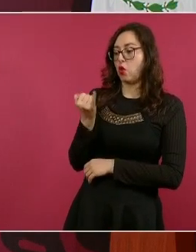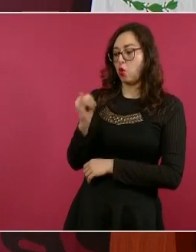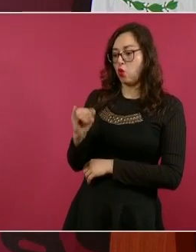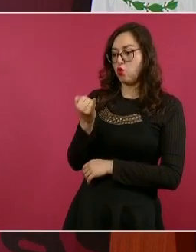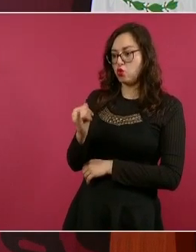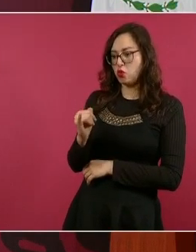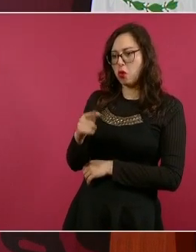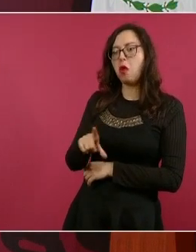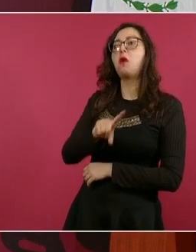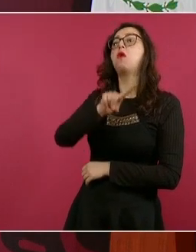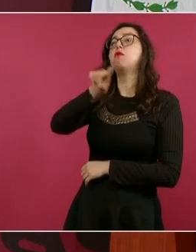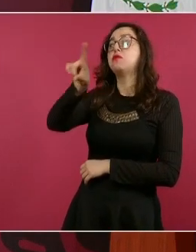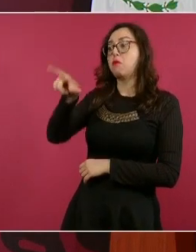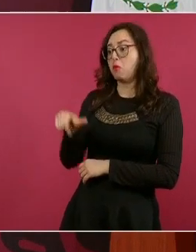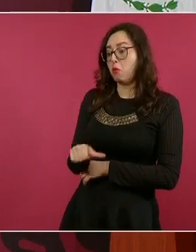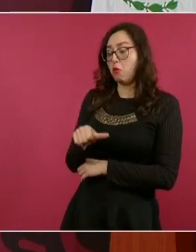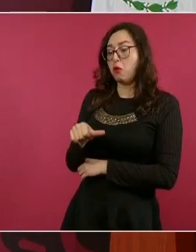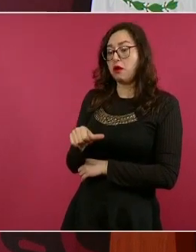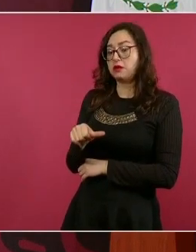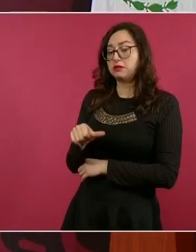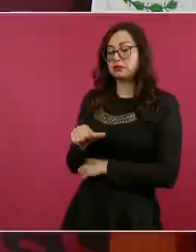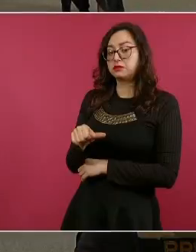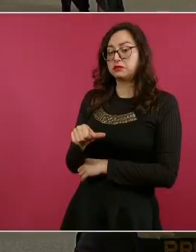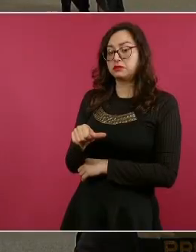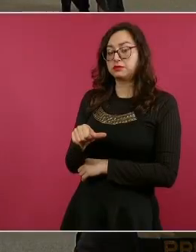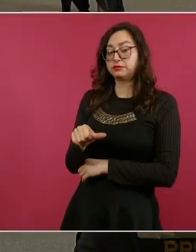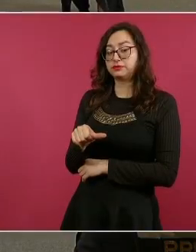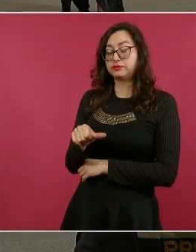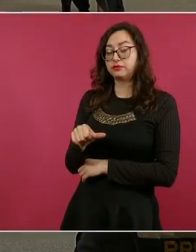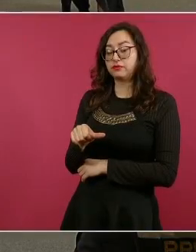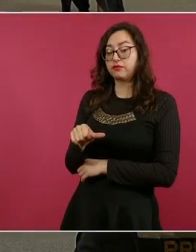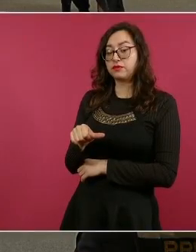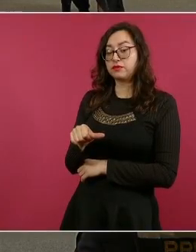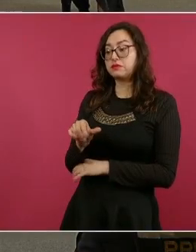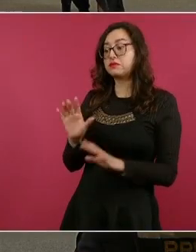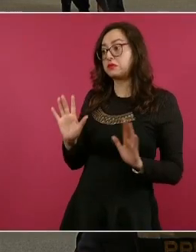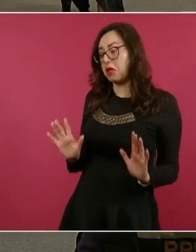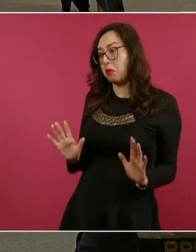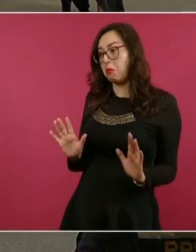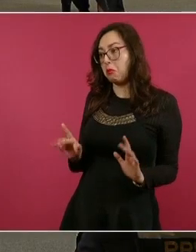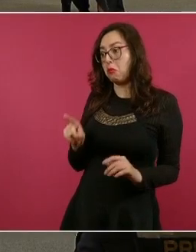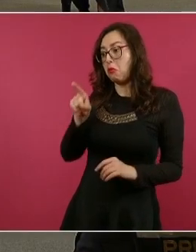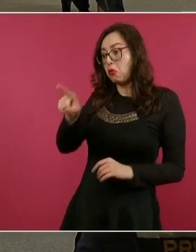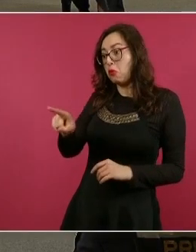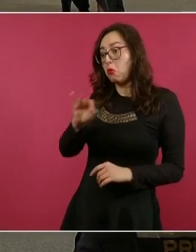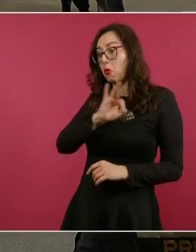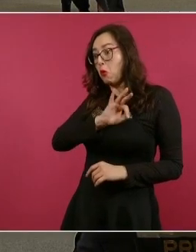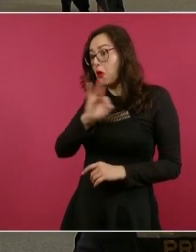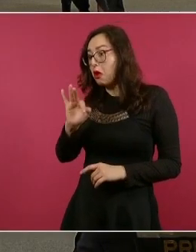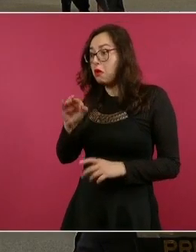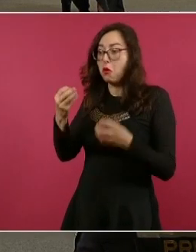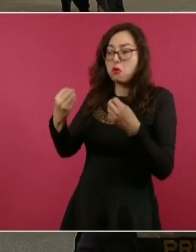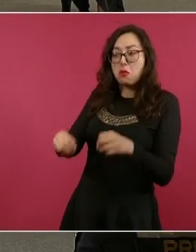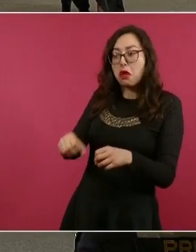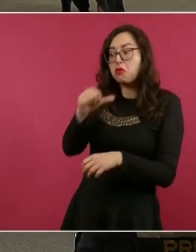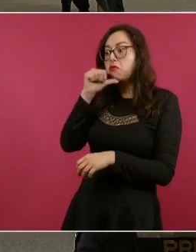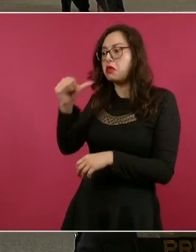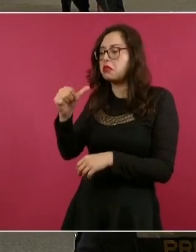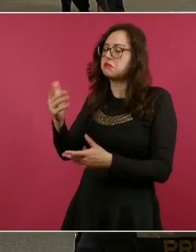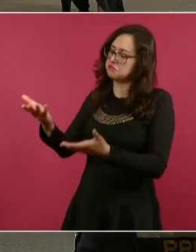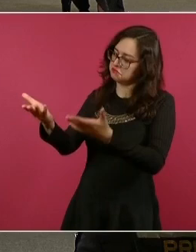Pasando 2 de junio, cuando tu agenda te lo permita, te esperamos